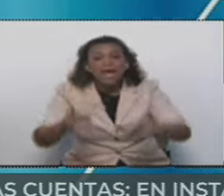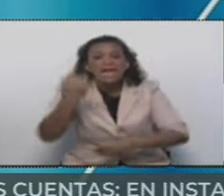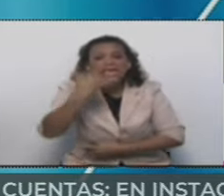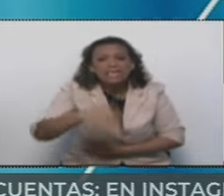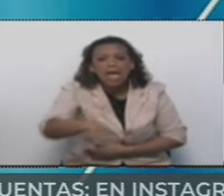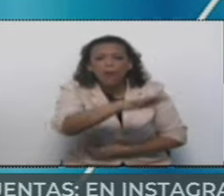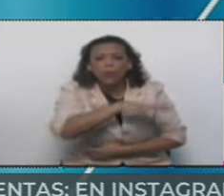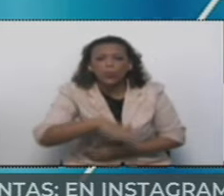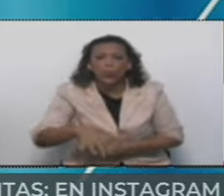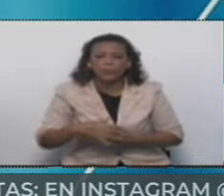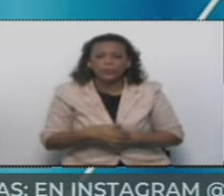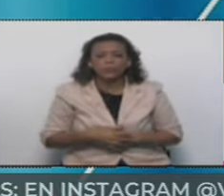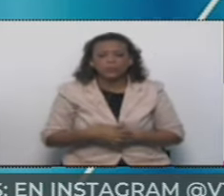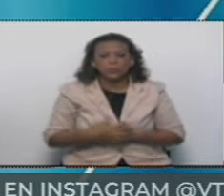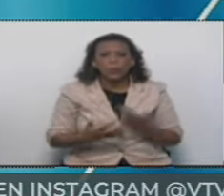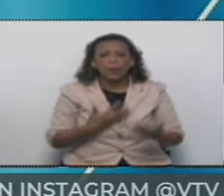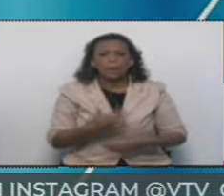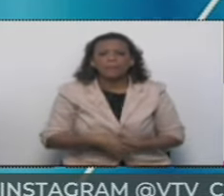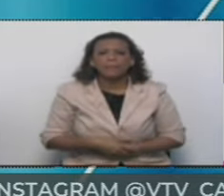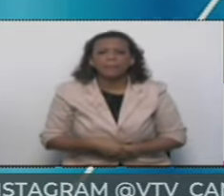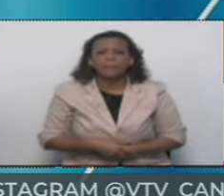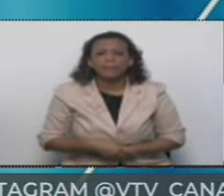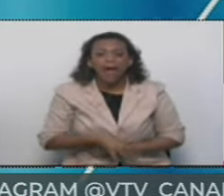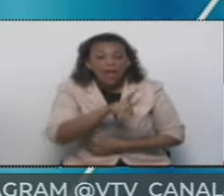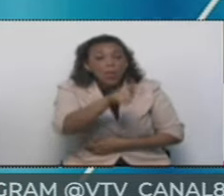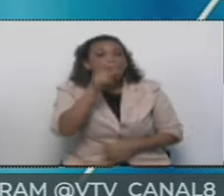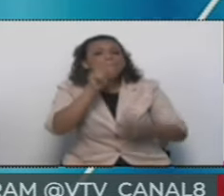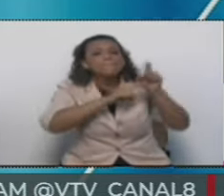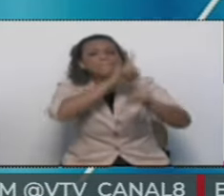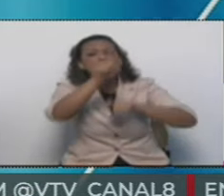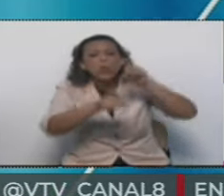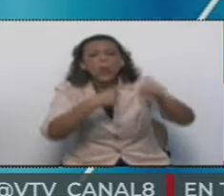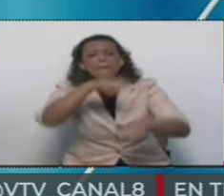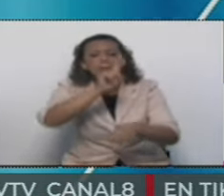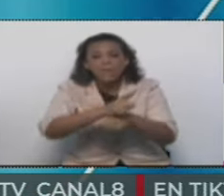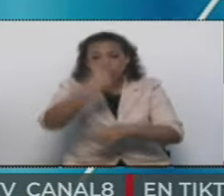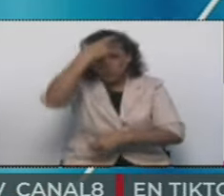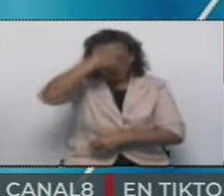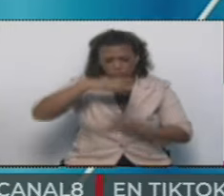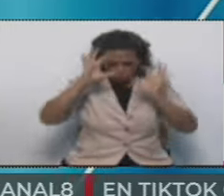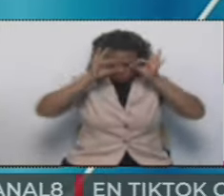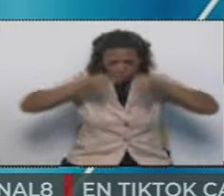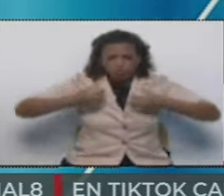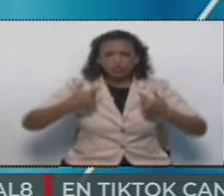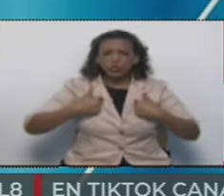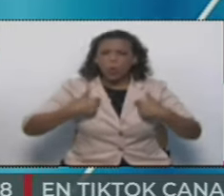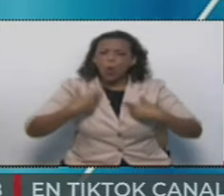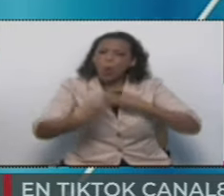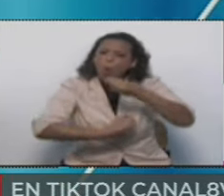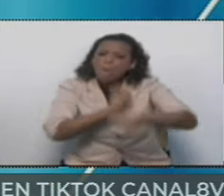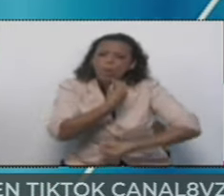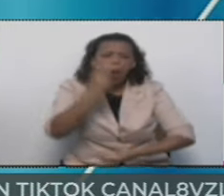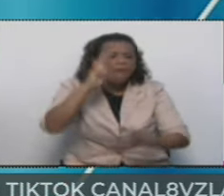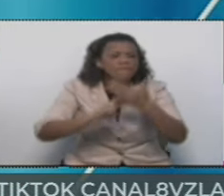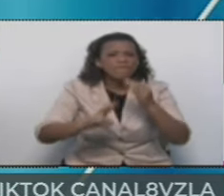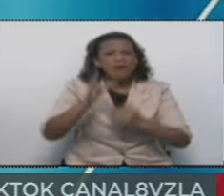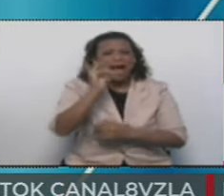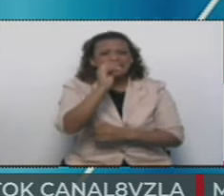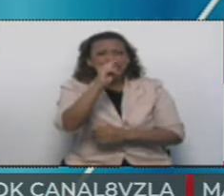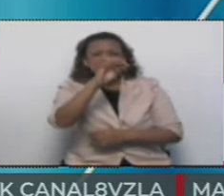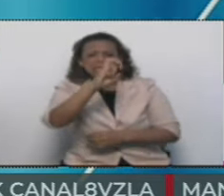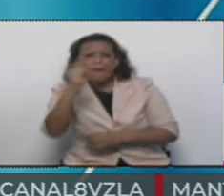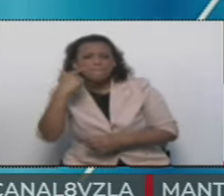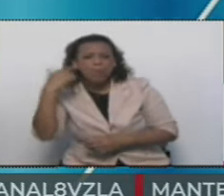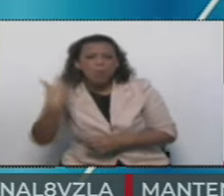todas las asambleas tiene que ver sobre el fascismo. Y ahí las preguntas son en primera persona. ¿Cómo se sintieron, cómo vimos el fascismo en primera